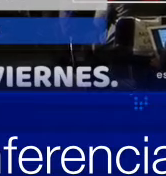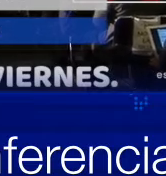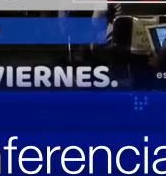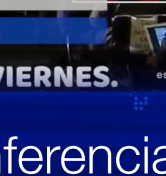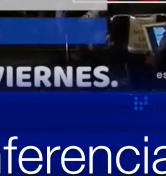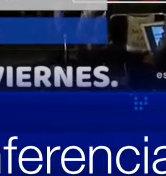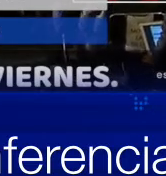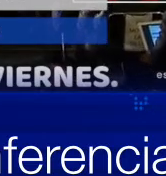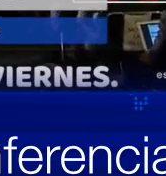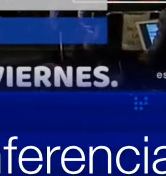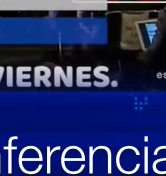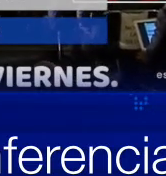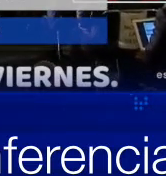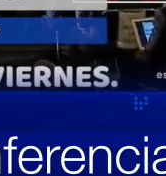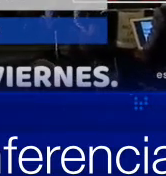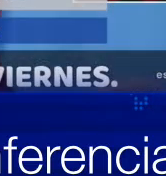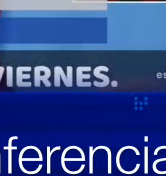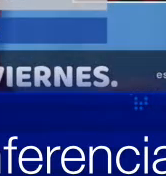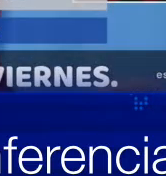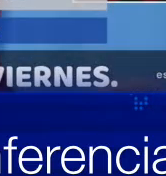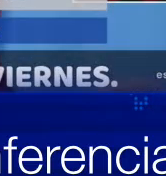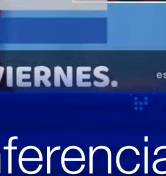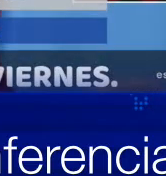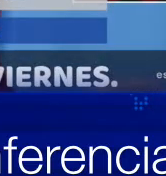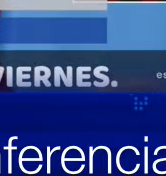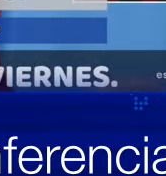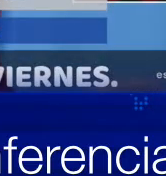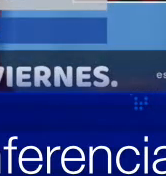a cabo un acto